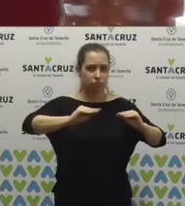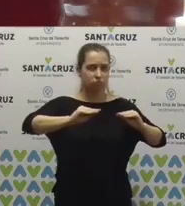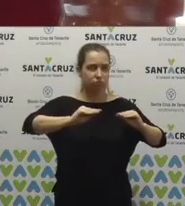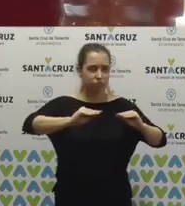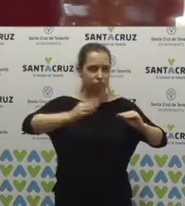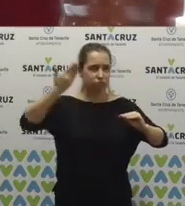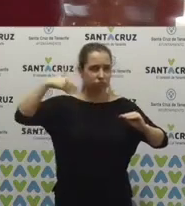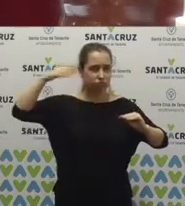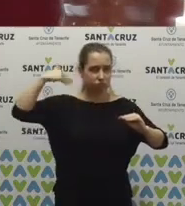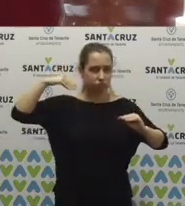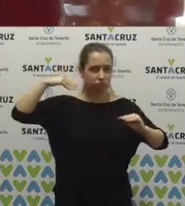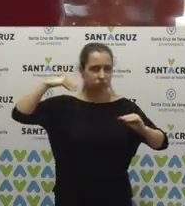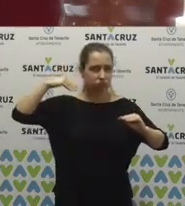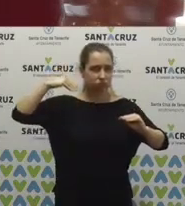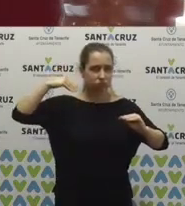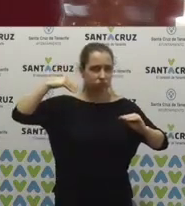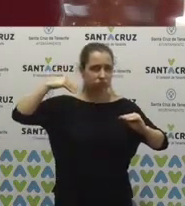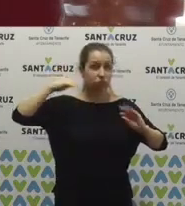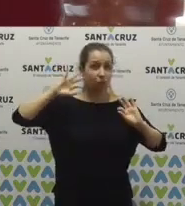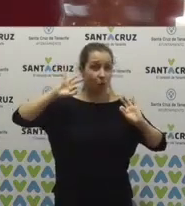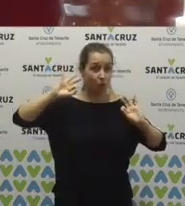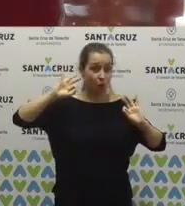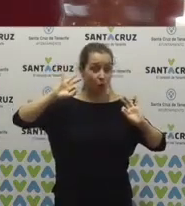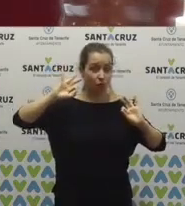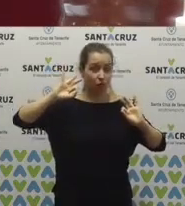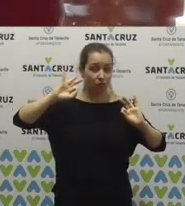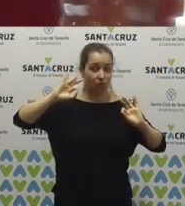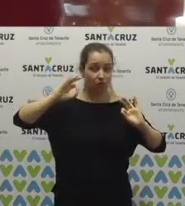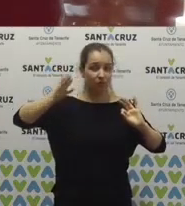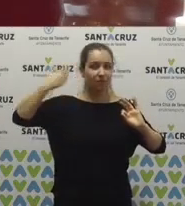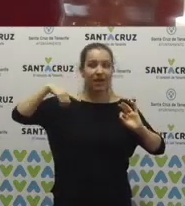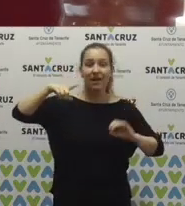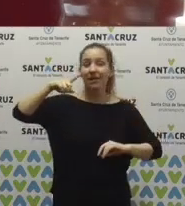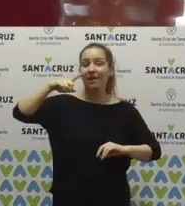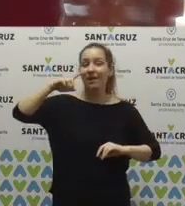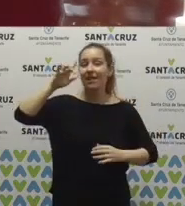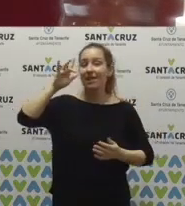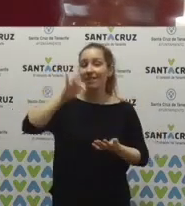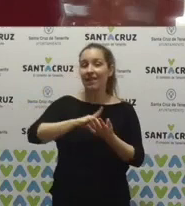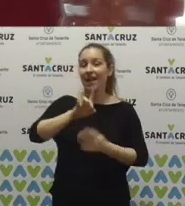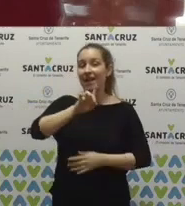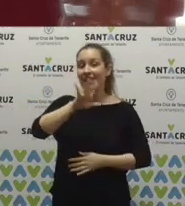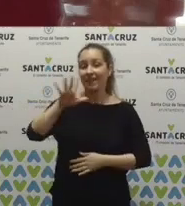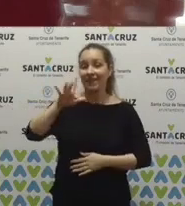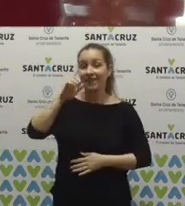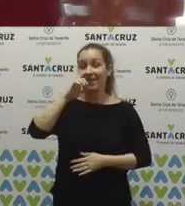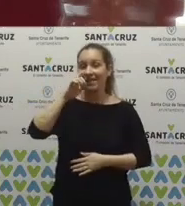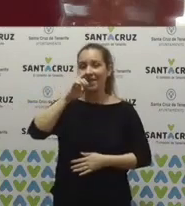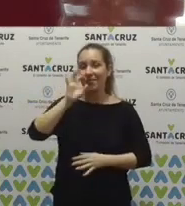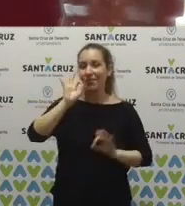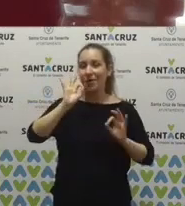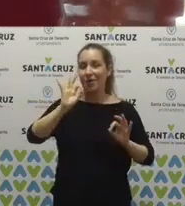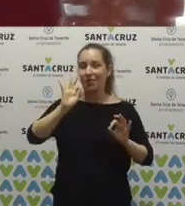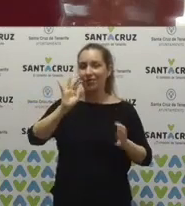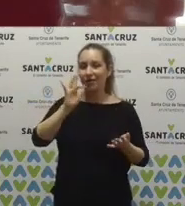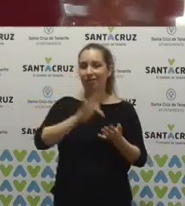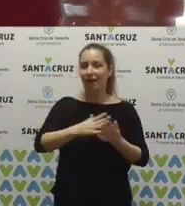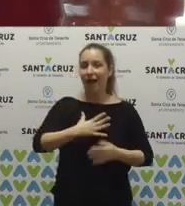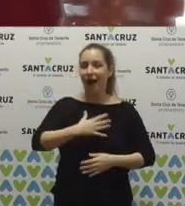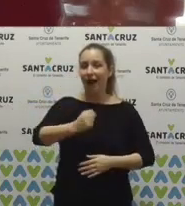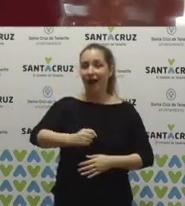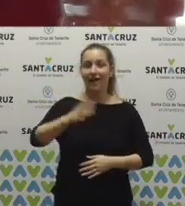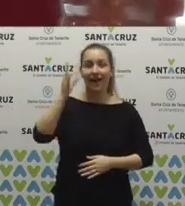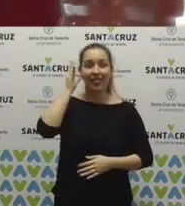fuera en el discurso fíjese usted del 15 de junio cuando se elegía a la alcaldesa de santo grupo ese día ese día